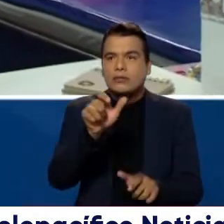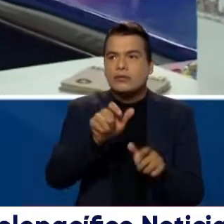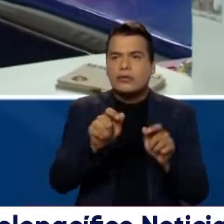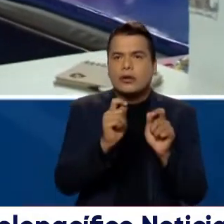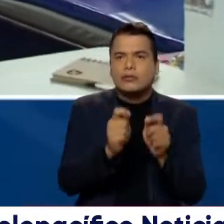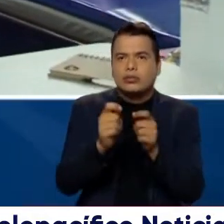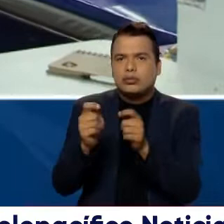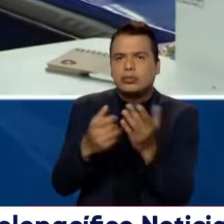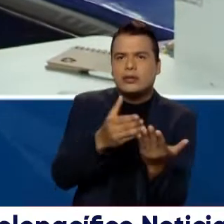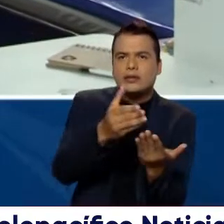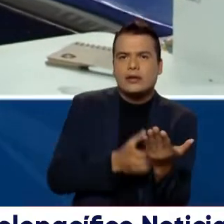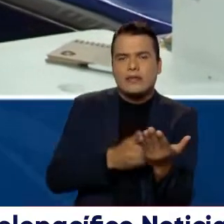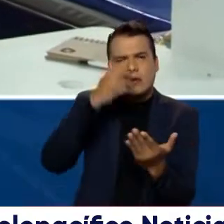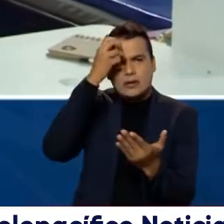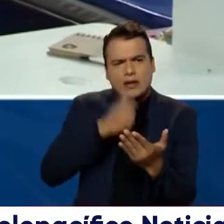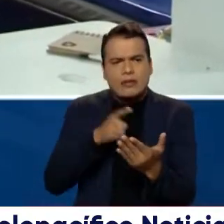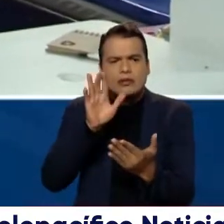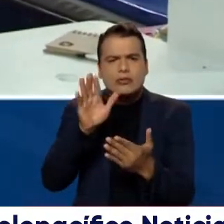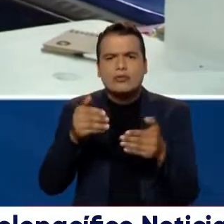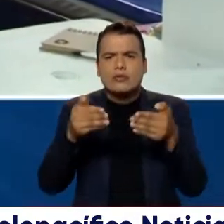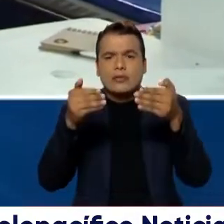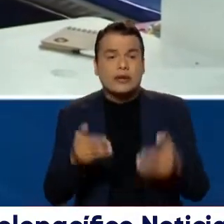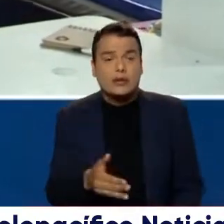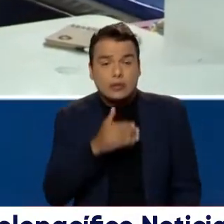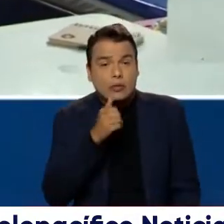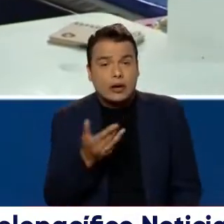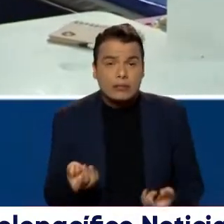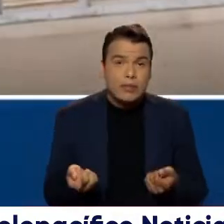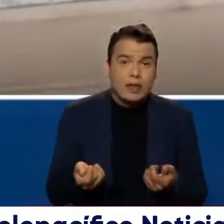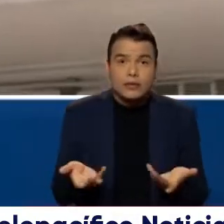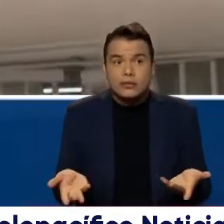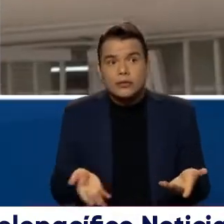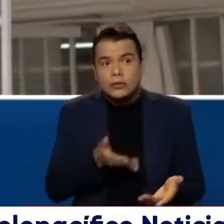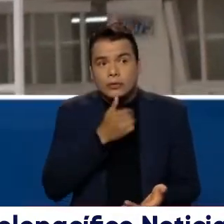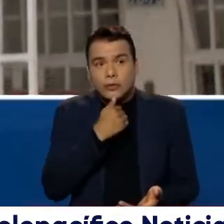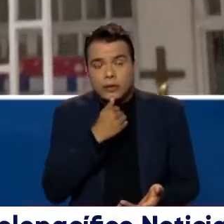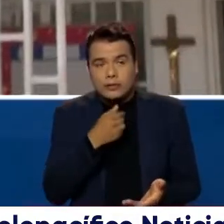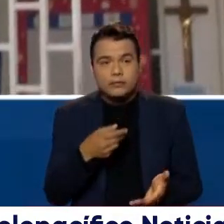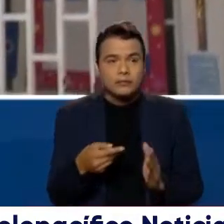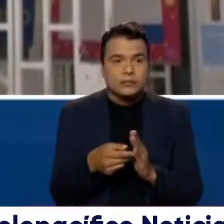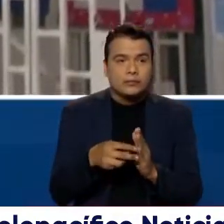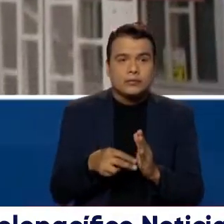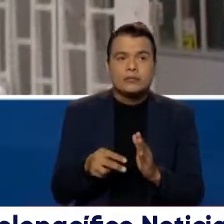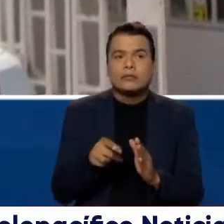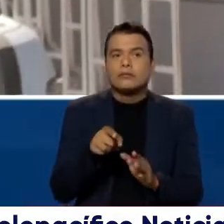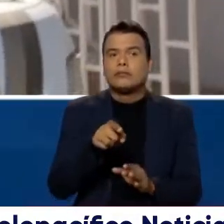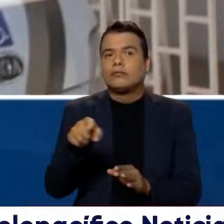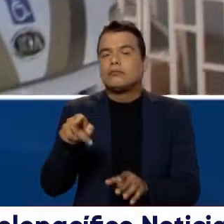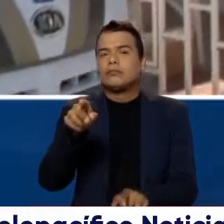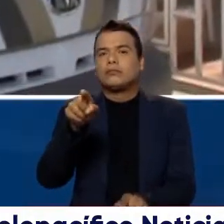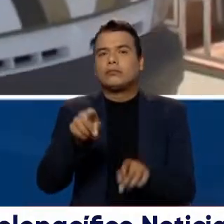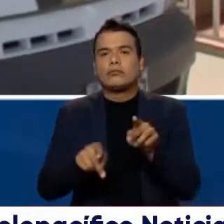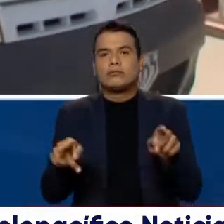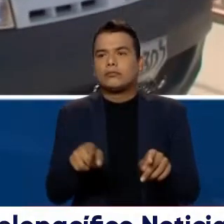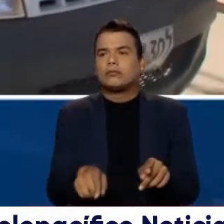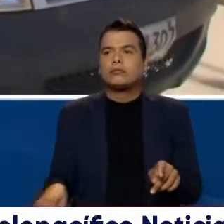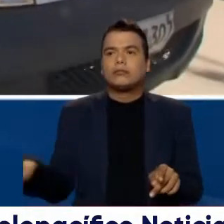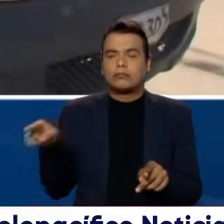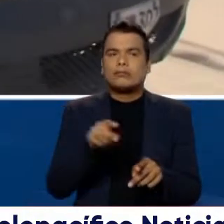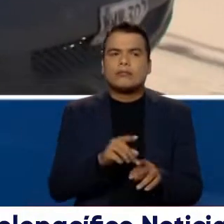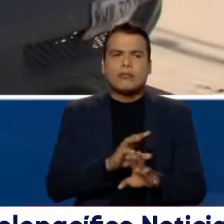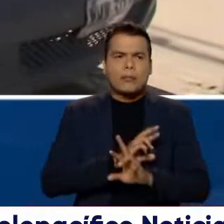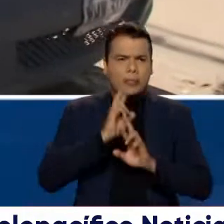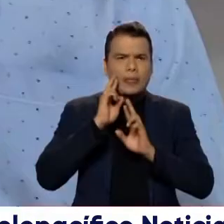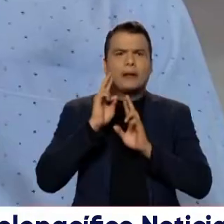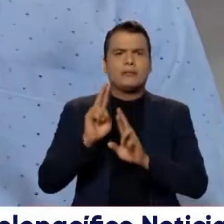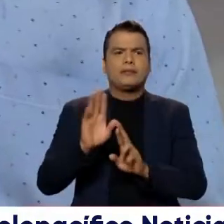hacer los exámenes diagnósticos, los exámenes que validan o que dan un porcentaje de cuál es la